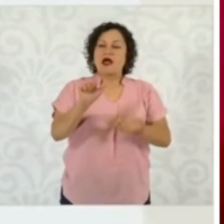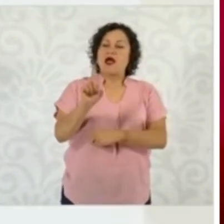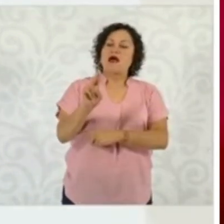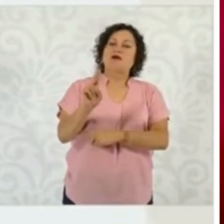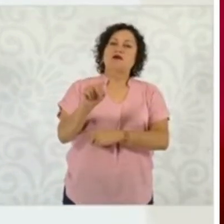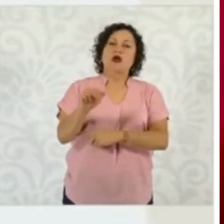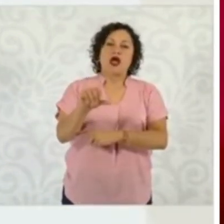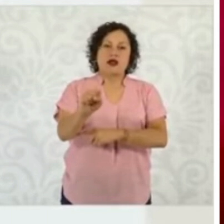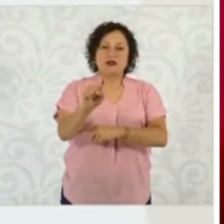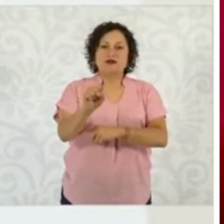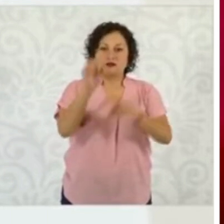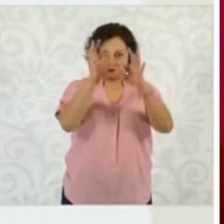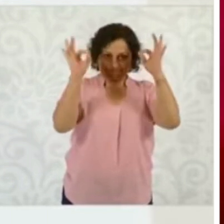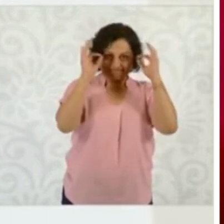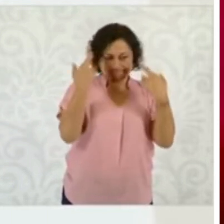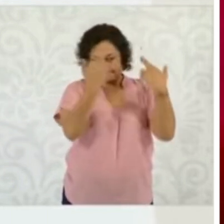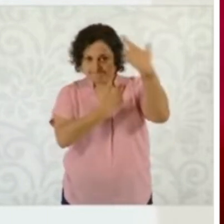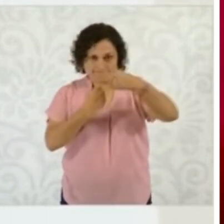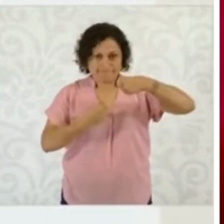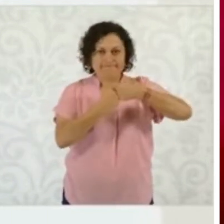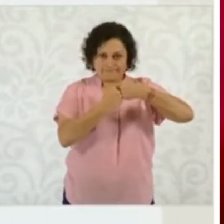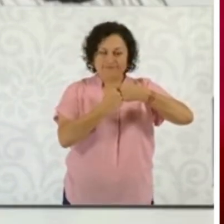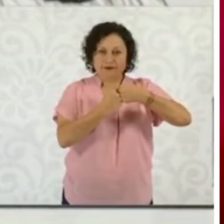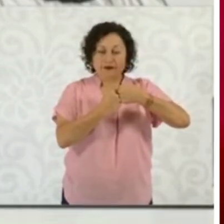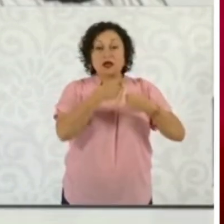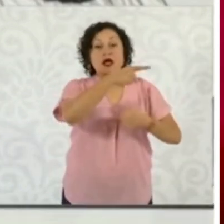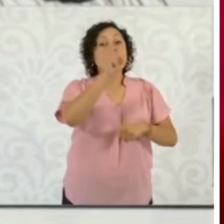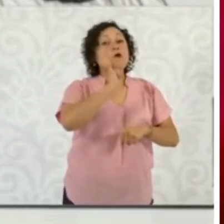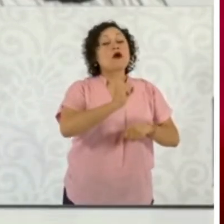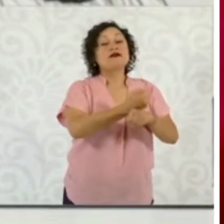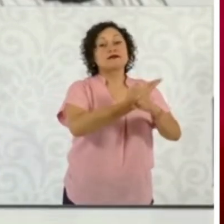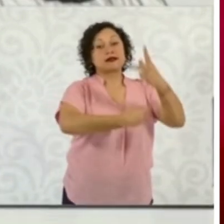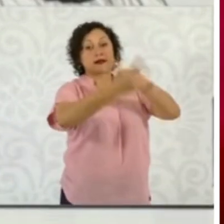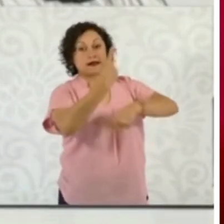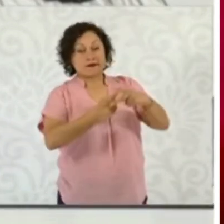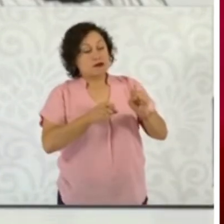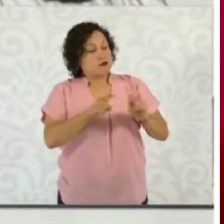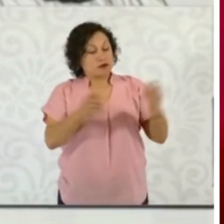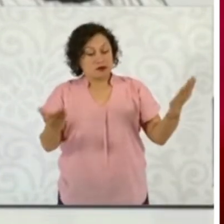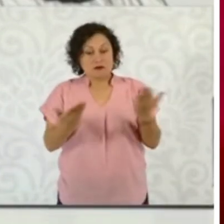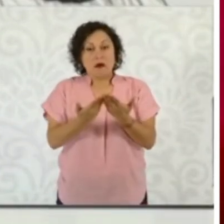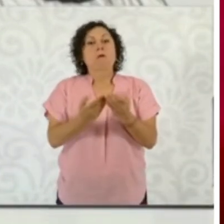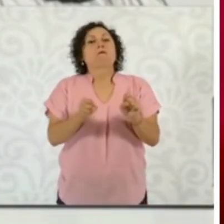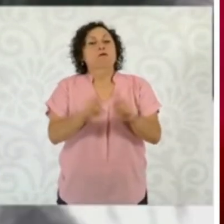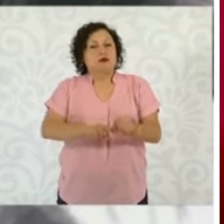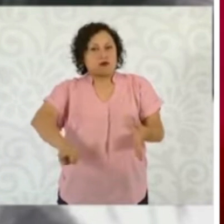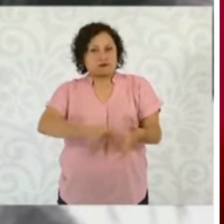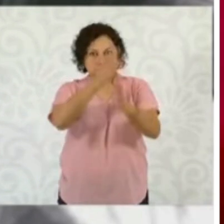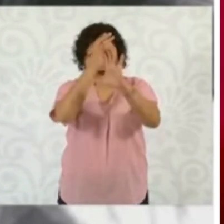lo solicitó y se había firmado en el 2022, lo firmamos nuevamente y quedaron pues algunos